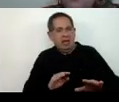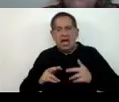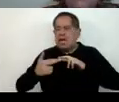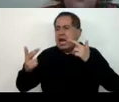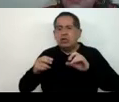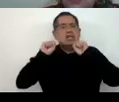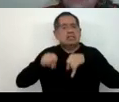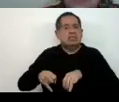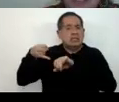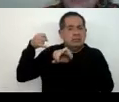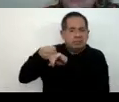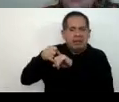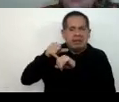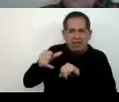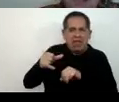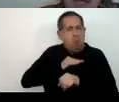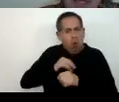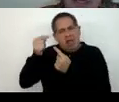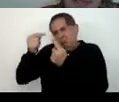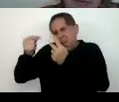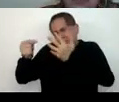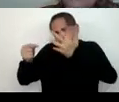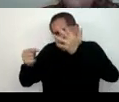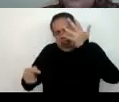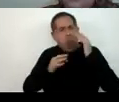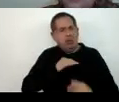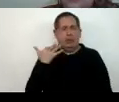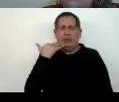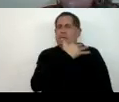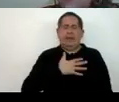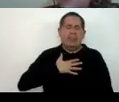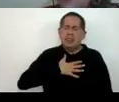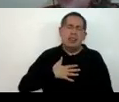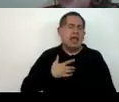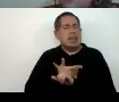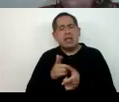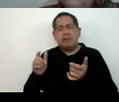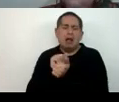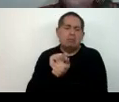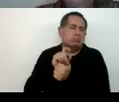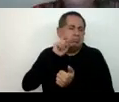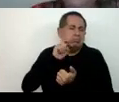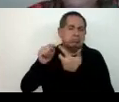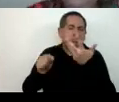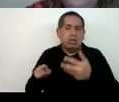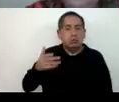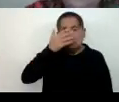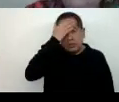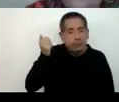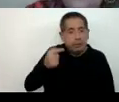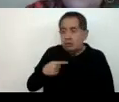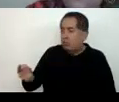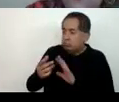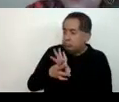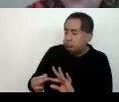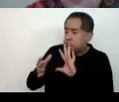en fin, toda la gama que hay para ejercer una sexualidad libre y placentera, pues la